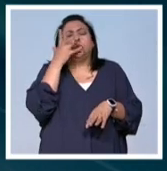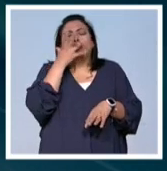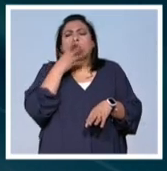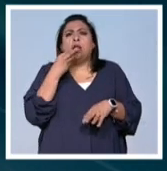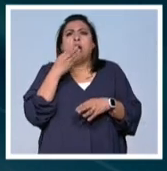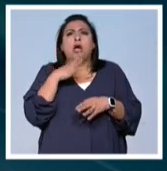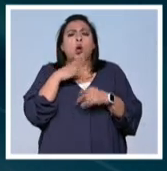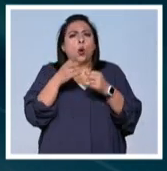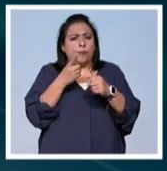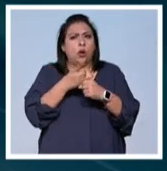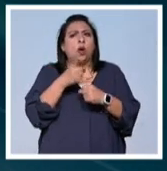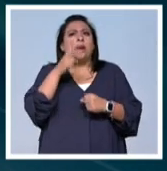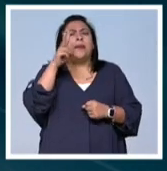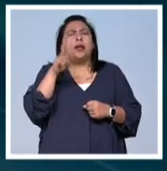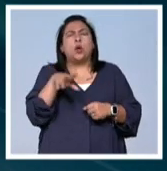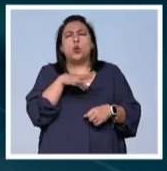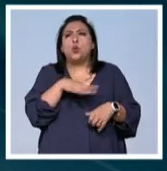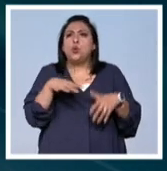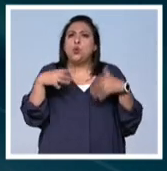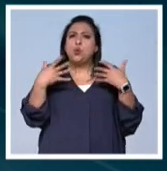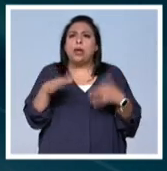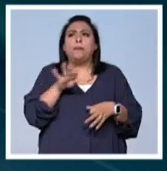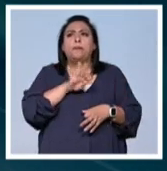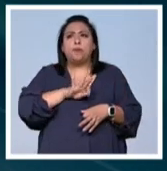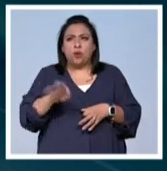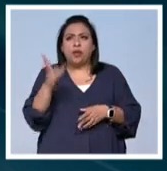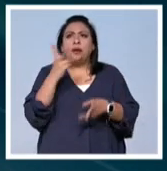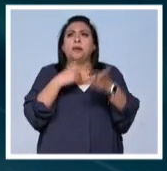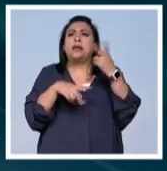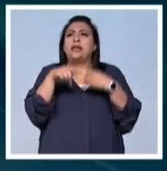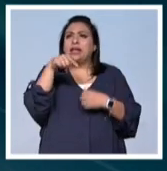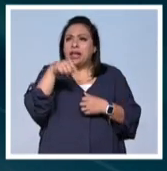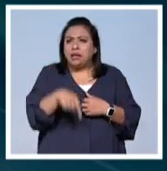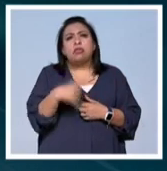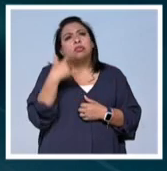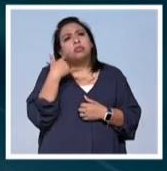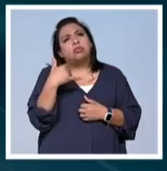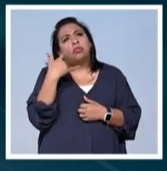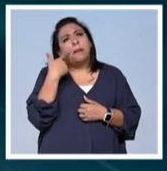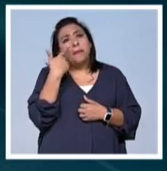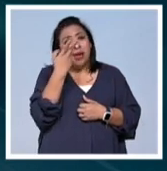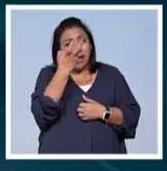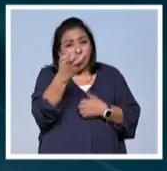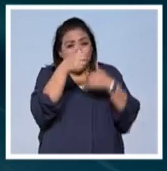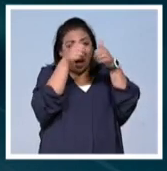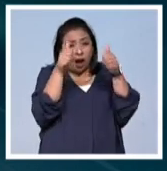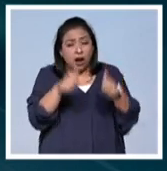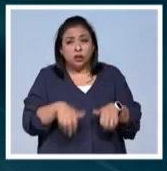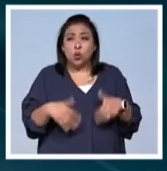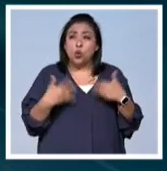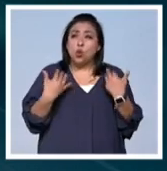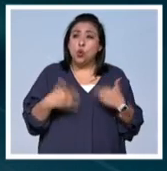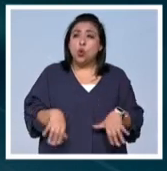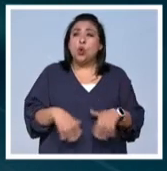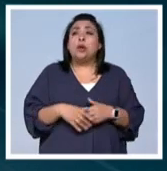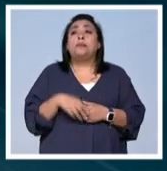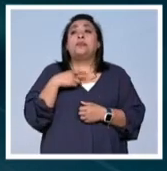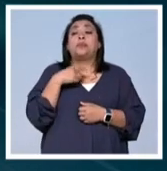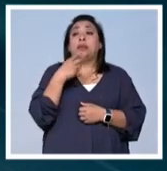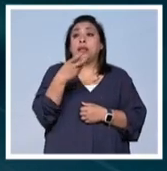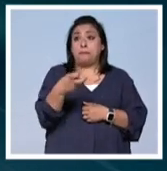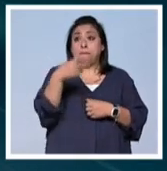una oportunidad de verdad increíble de poder estar aquí contemplando estas obras de arte en